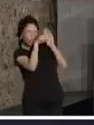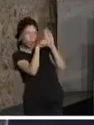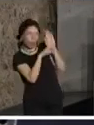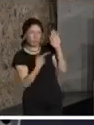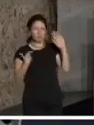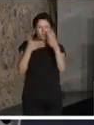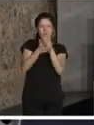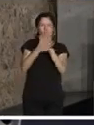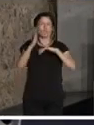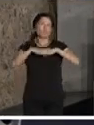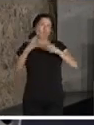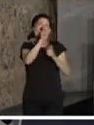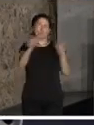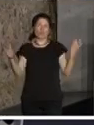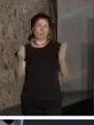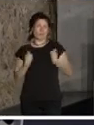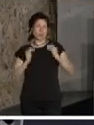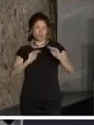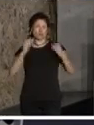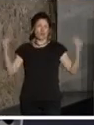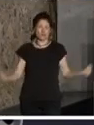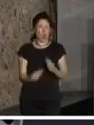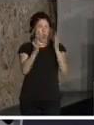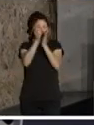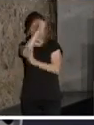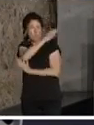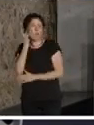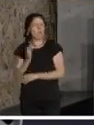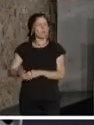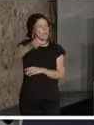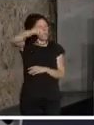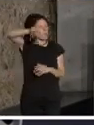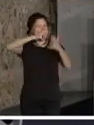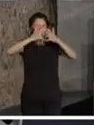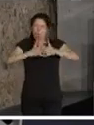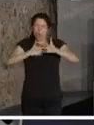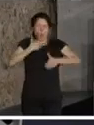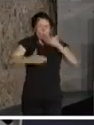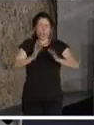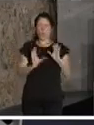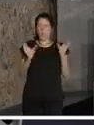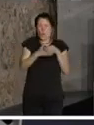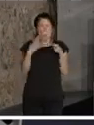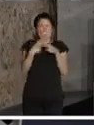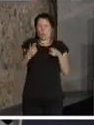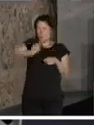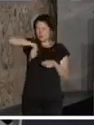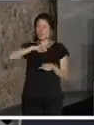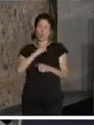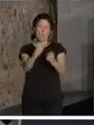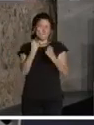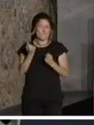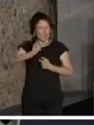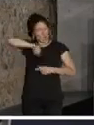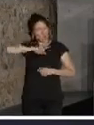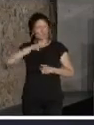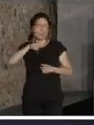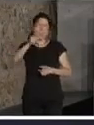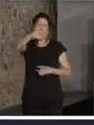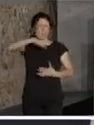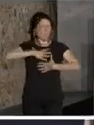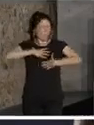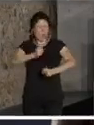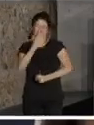ciudad para mejorar la vida de la gente compañeras compañeros sois vosotras el motor de unidas podemos sois Nuestra fuerza y sois los verdaderos